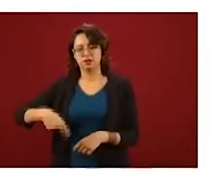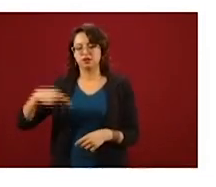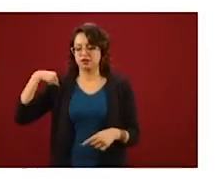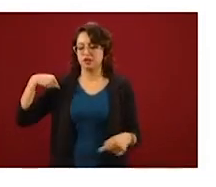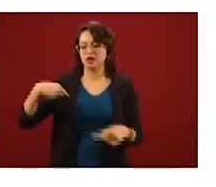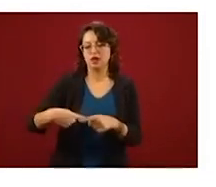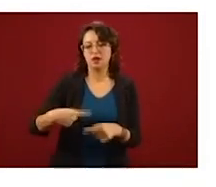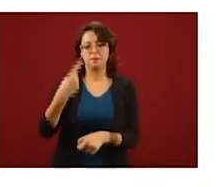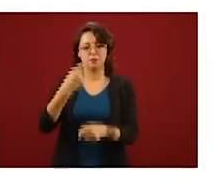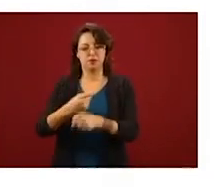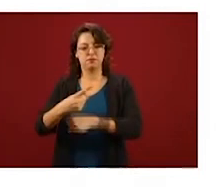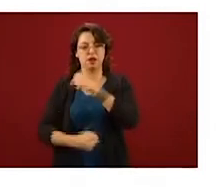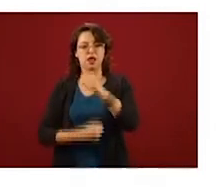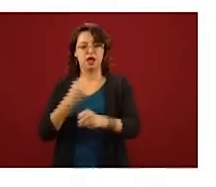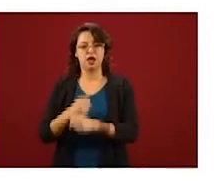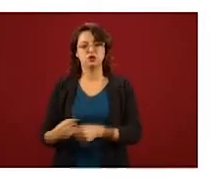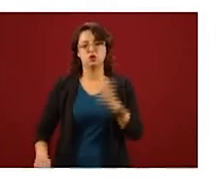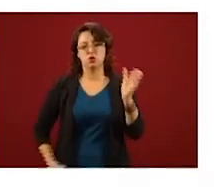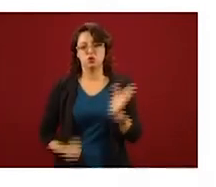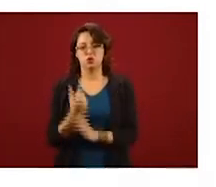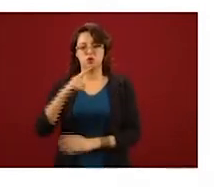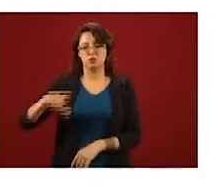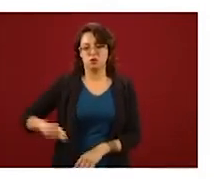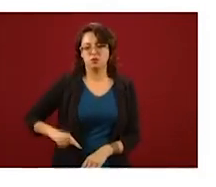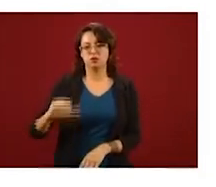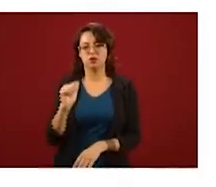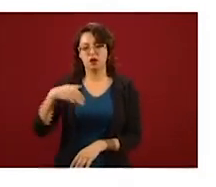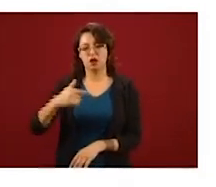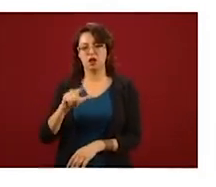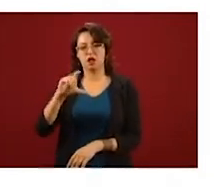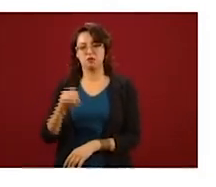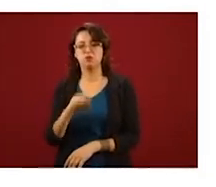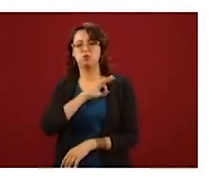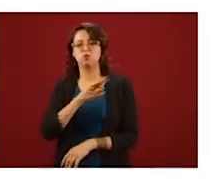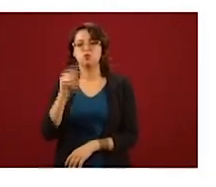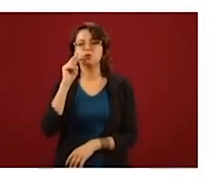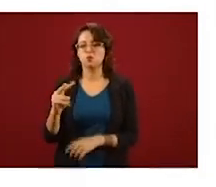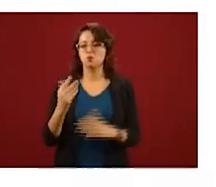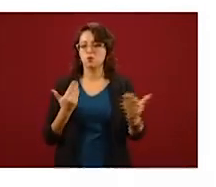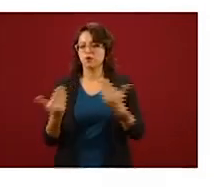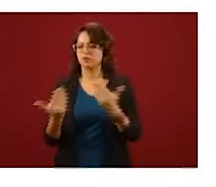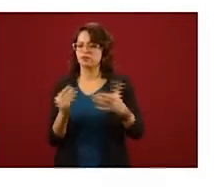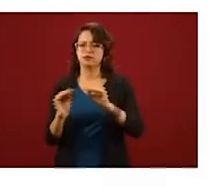de este nuevo gobierno. Se reflejan muy claramente